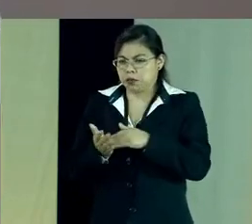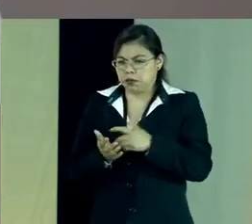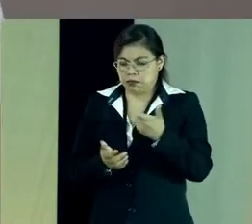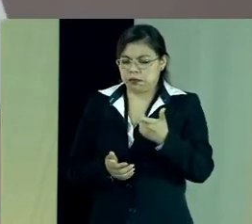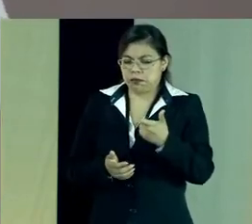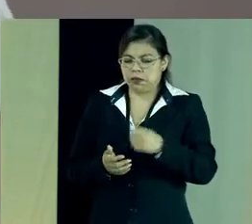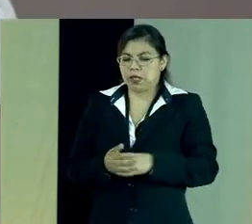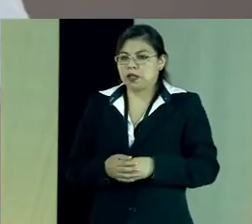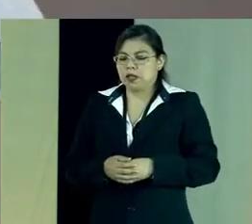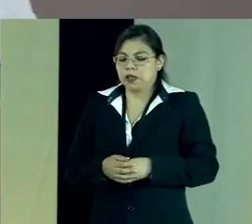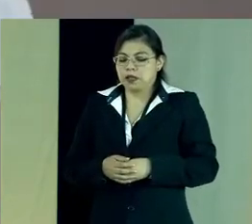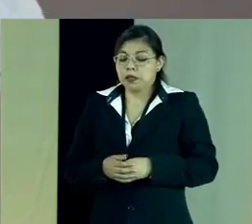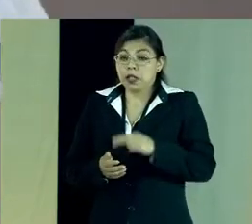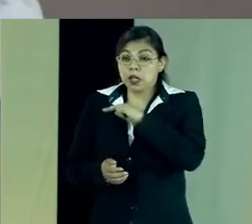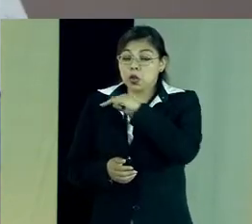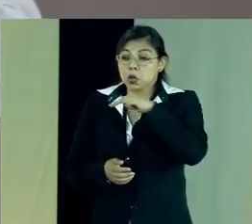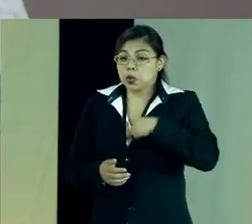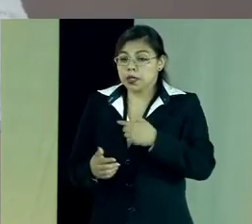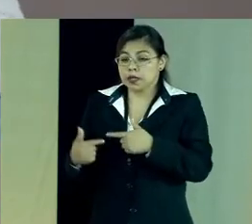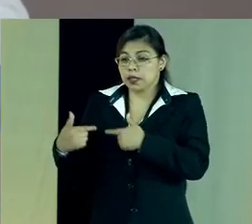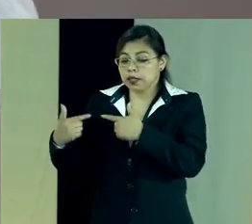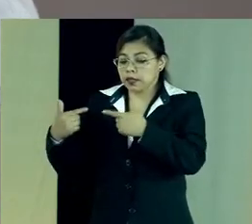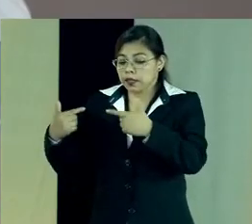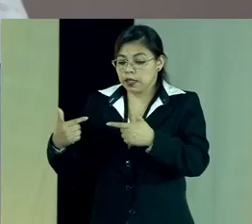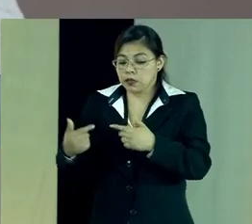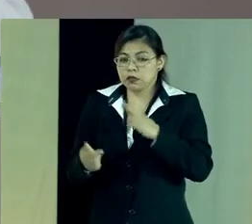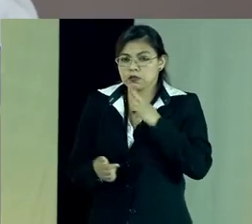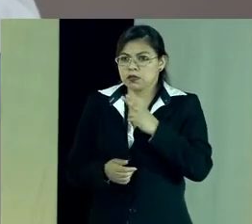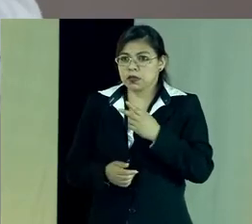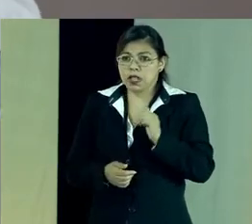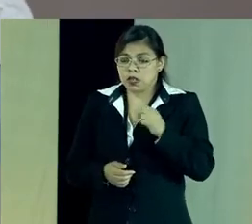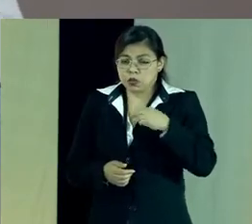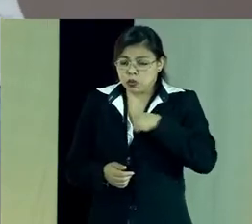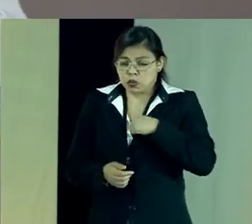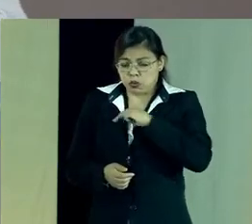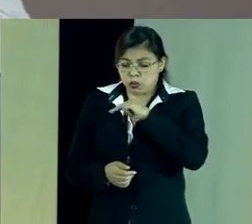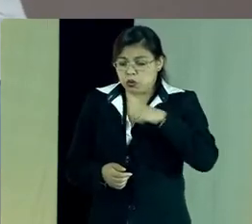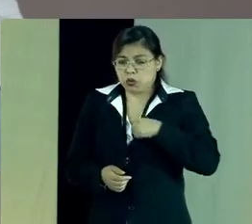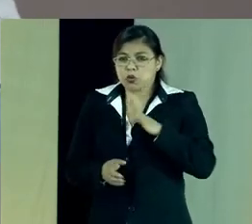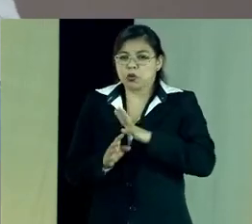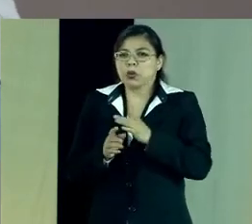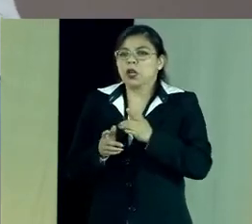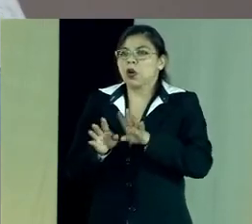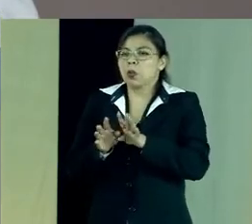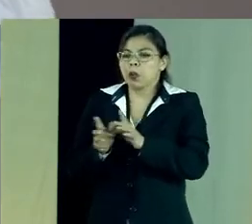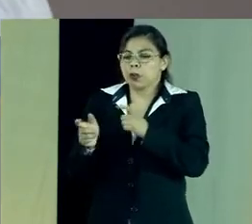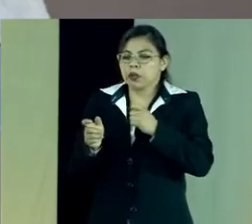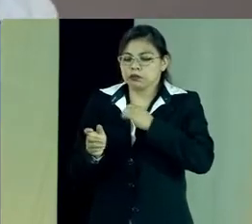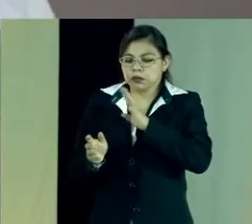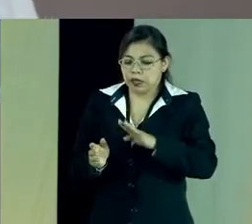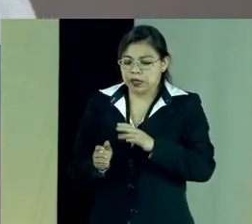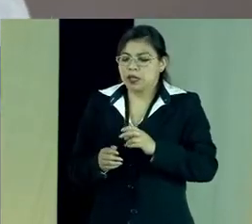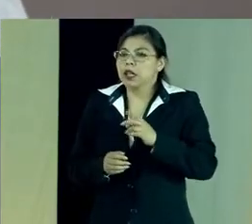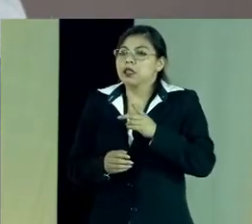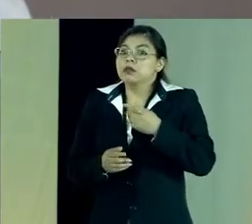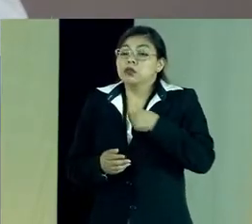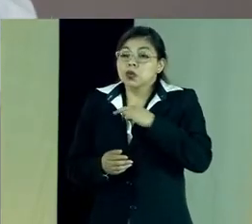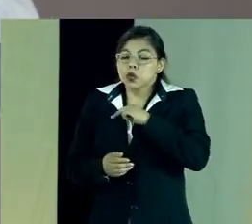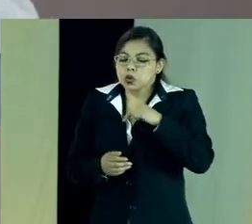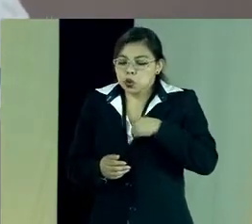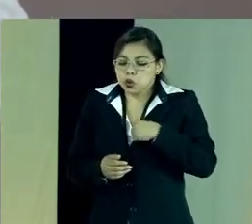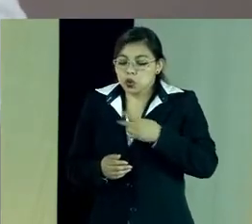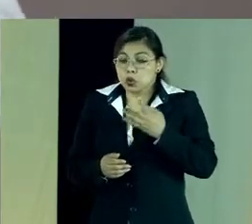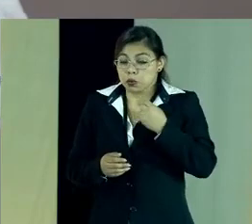y nuestra generación respondió a nosotros no hay cañonazos que nos van de los que no estamos a las